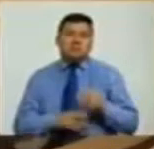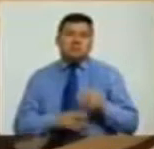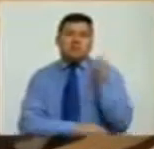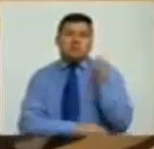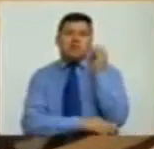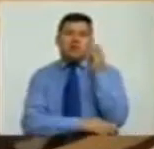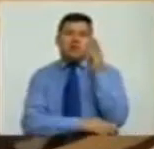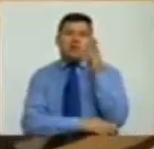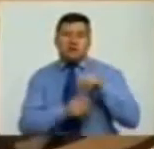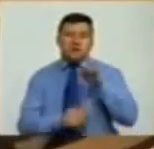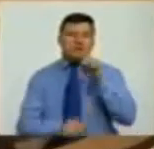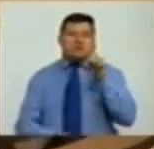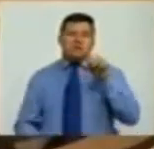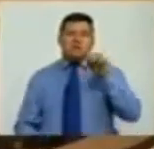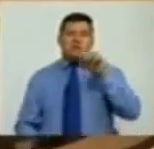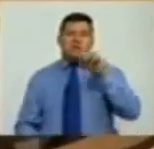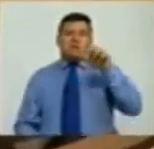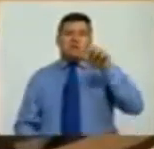Sao Paulo.